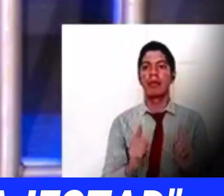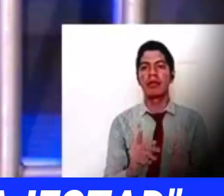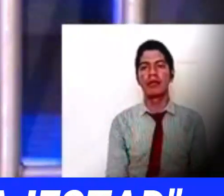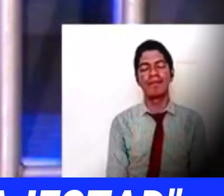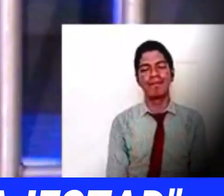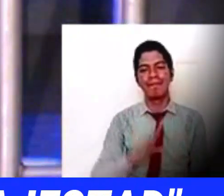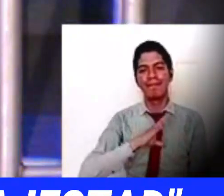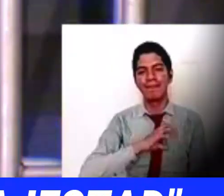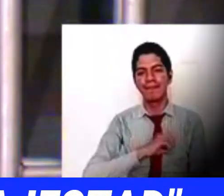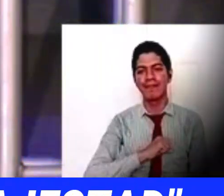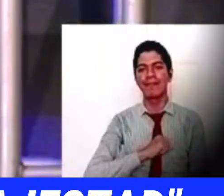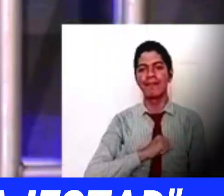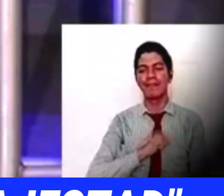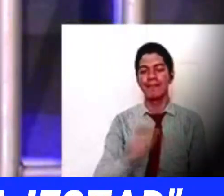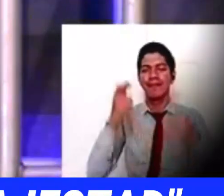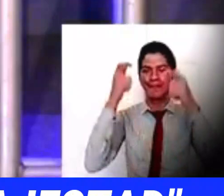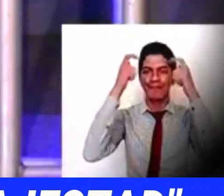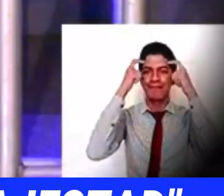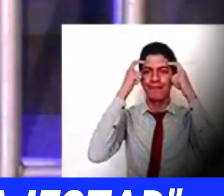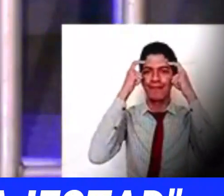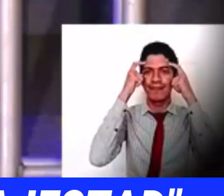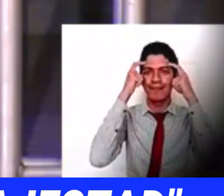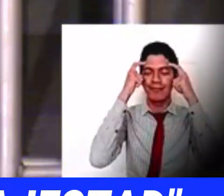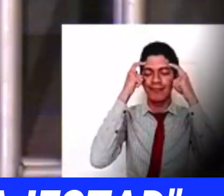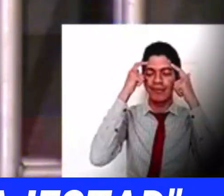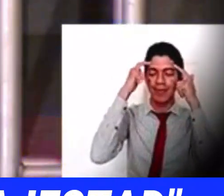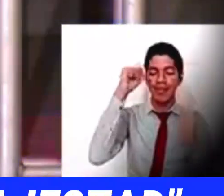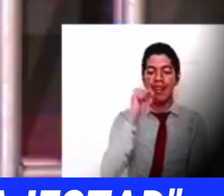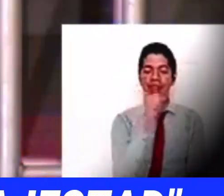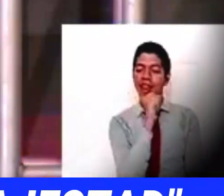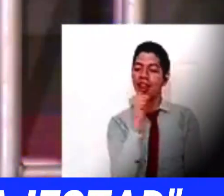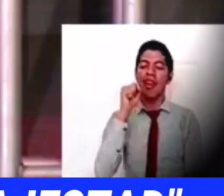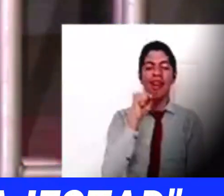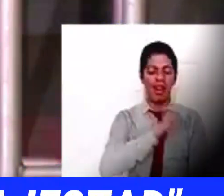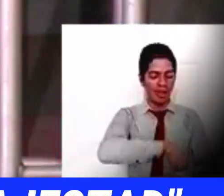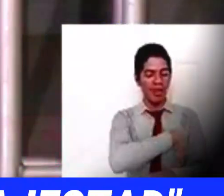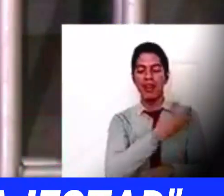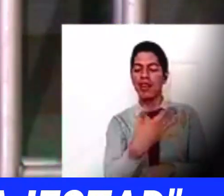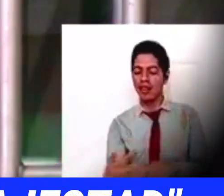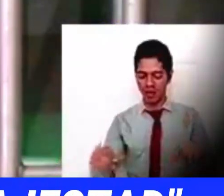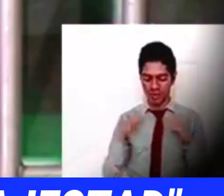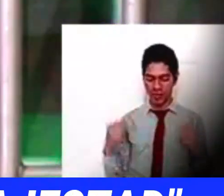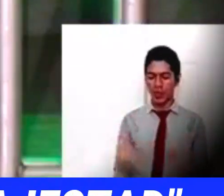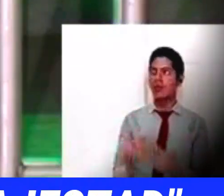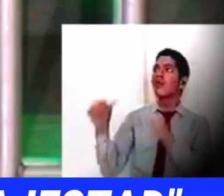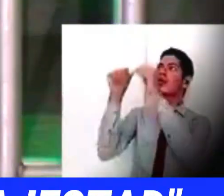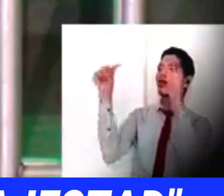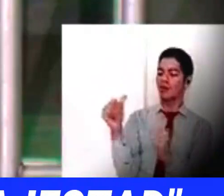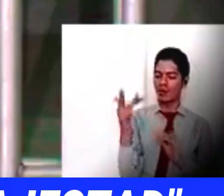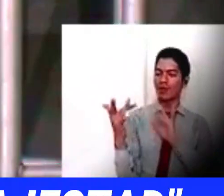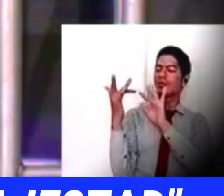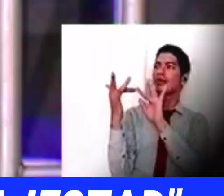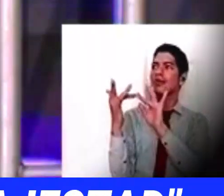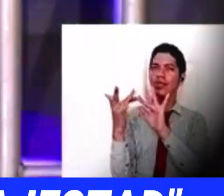rey, el dulce cantor de Israel, el hombre según el corazón de Dios, el hombre que pasó de muerte a vida,